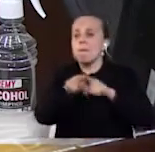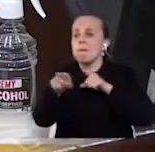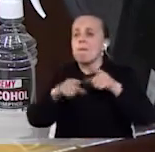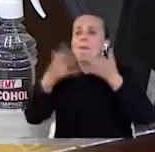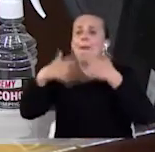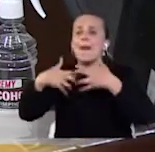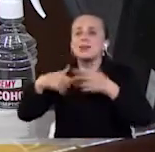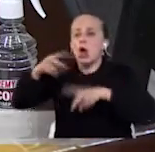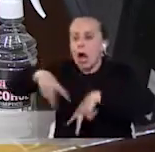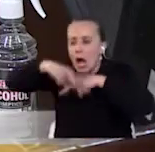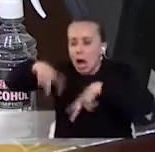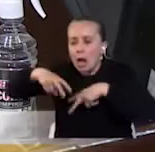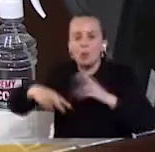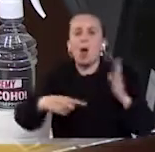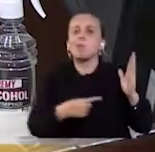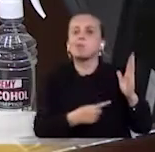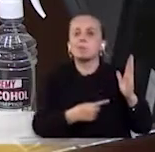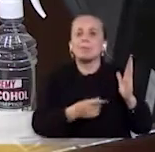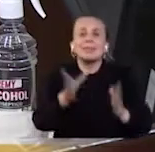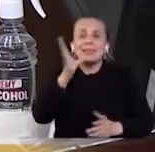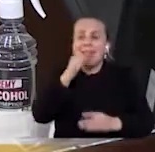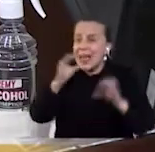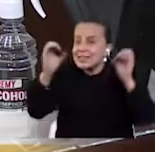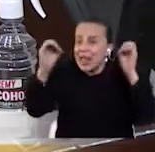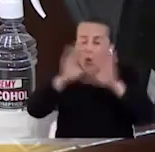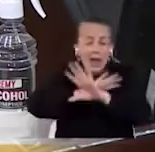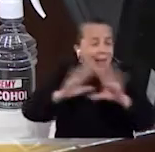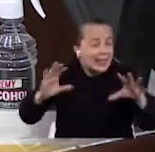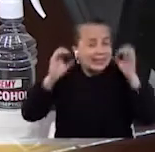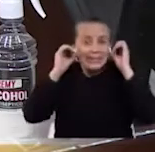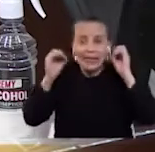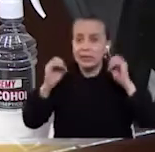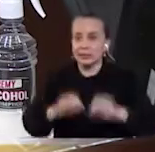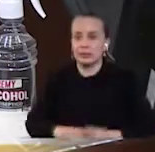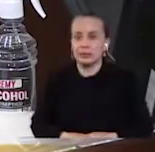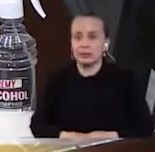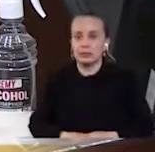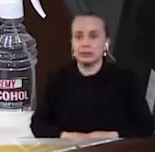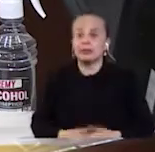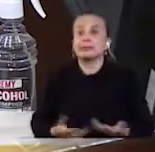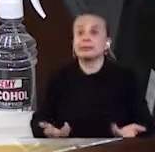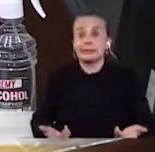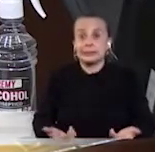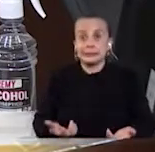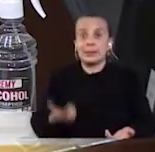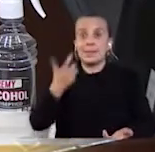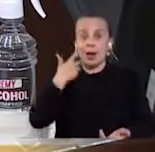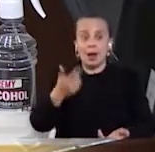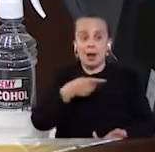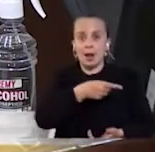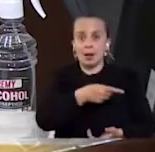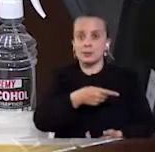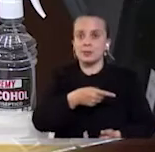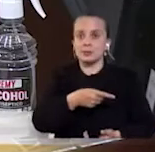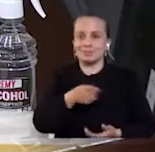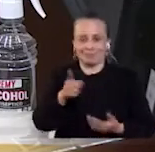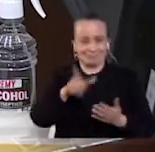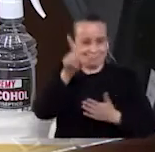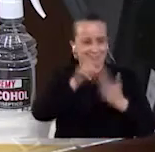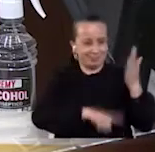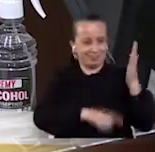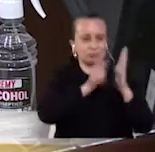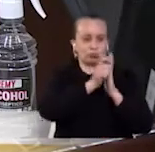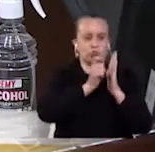agrícolas? Nada, nada, absolutamente nada. Tanto así que en el listado que hacen